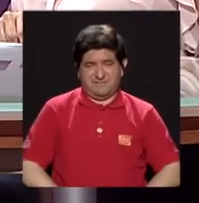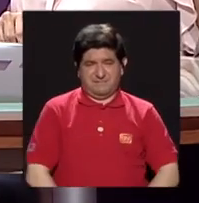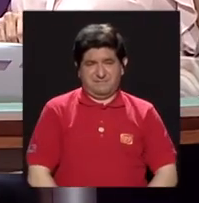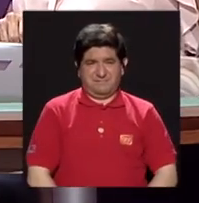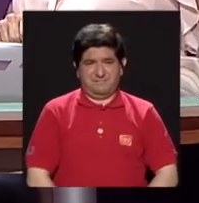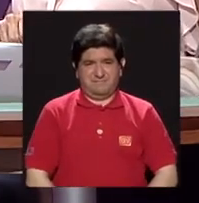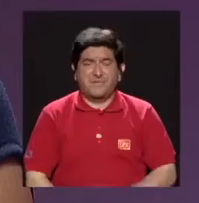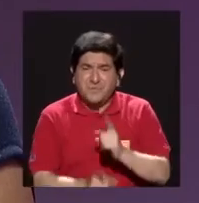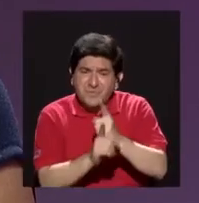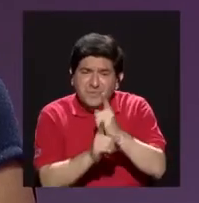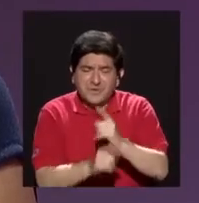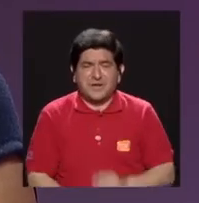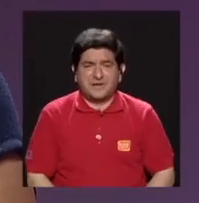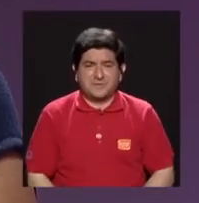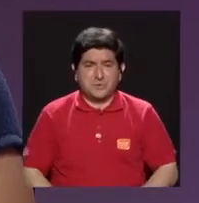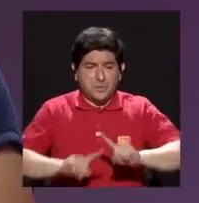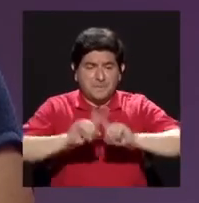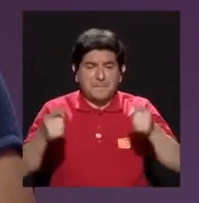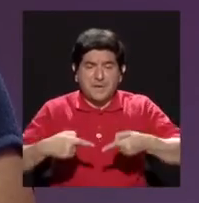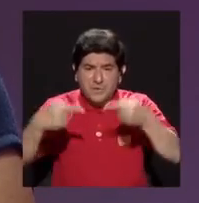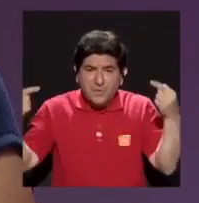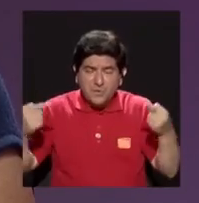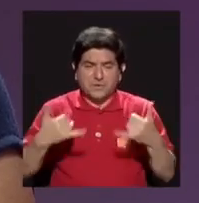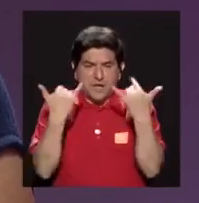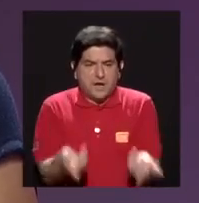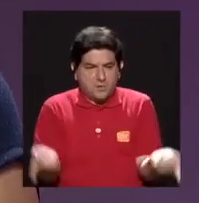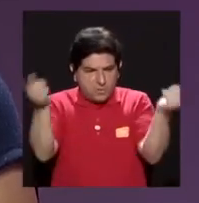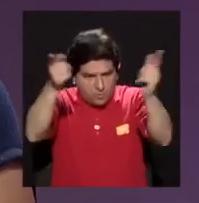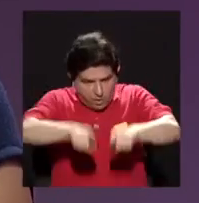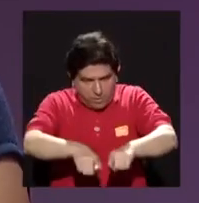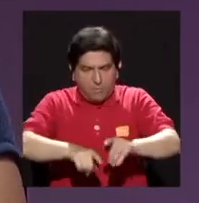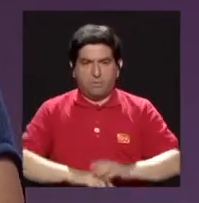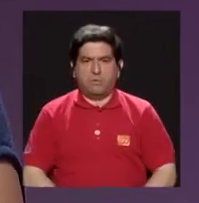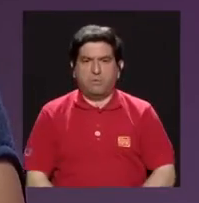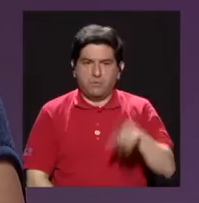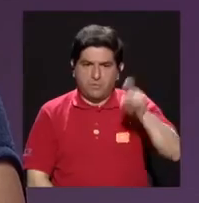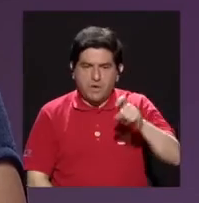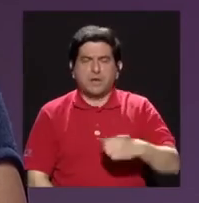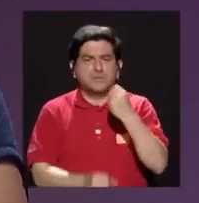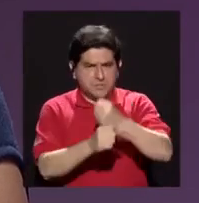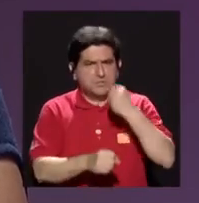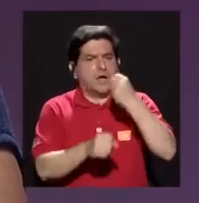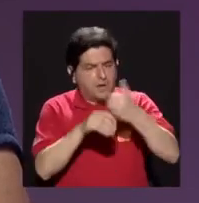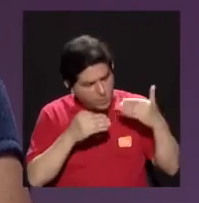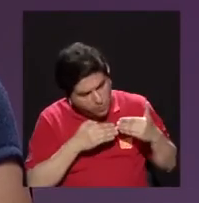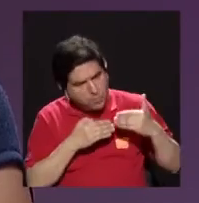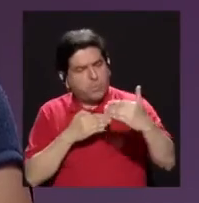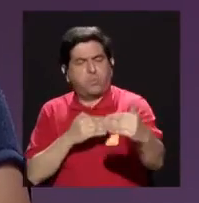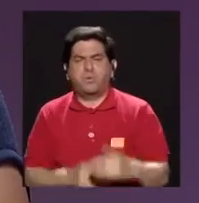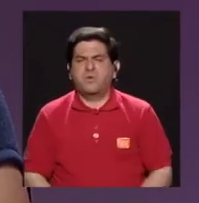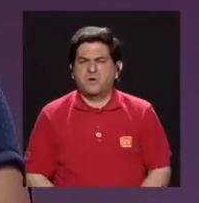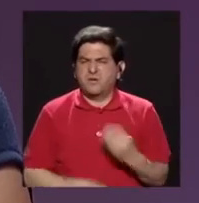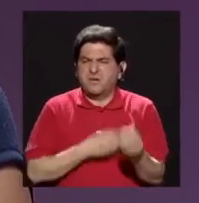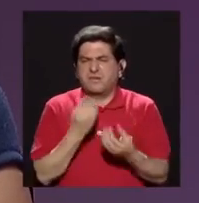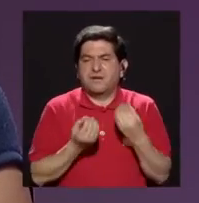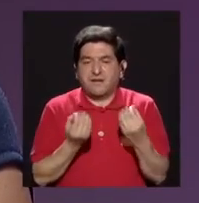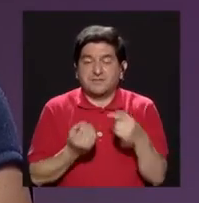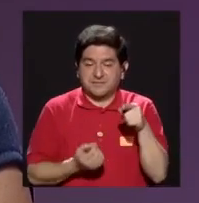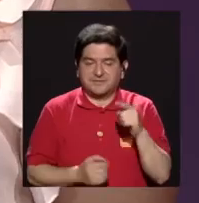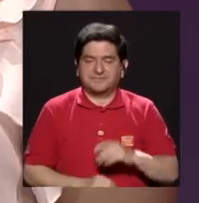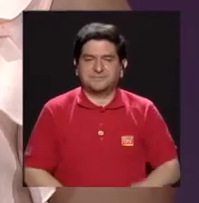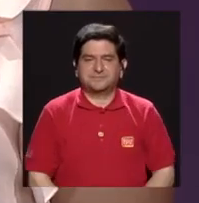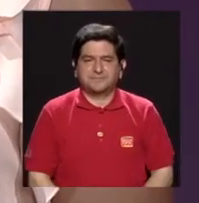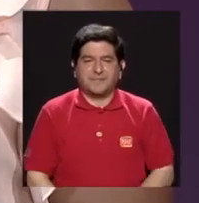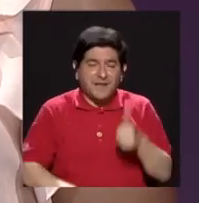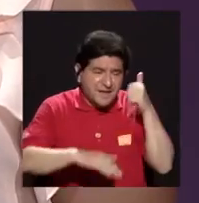minimizar, exacto. Uh-huh. Cuando lo contrario es, no, ahora que pasó esto, definitivamente hay mucho por hacer. ¿Qué es lo que se puede hacer, verdad? Sí,